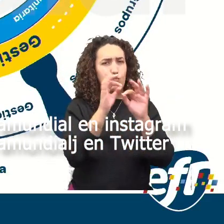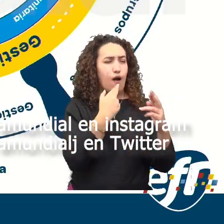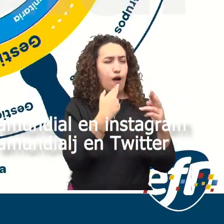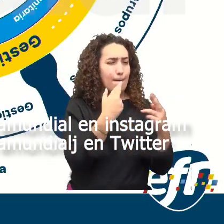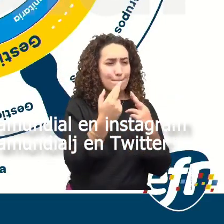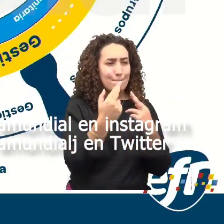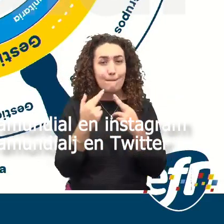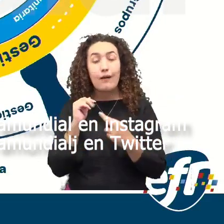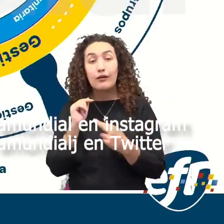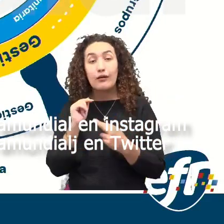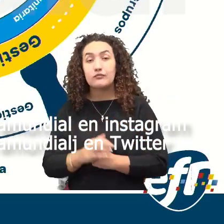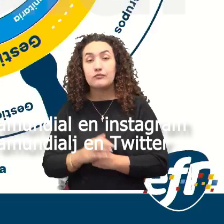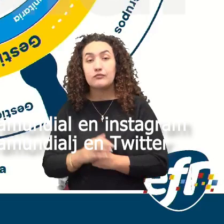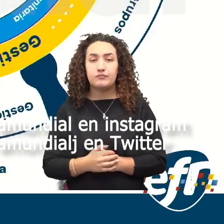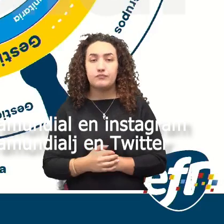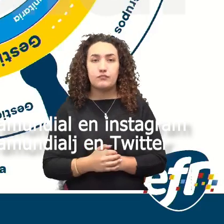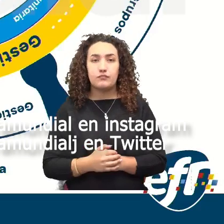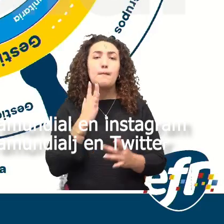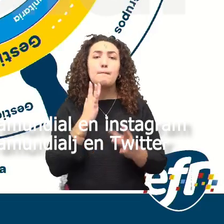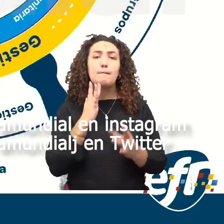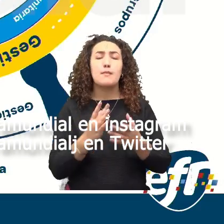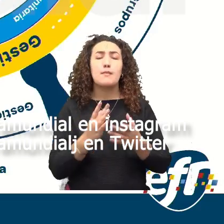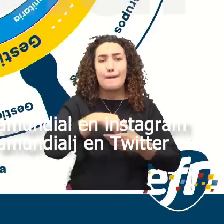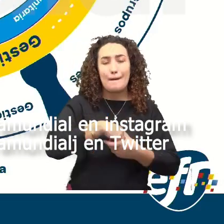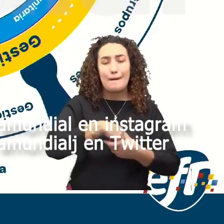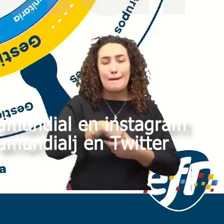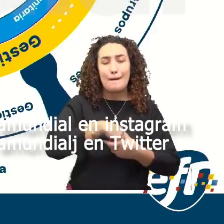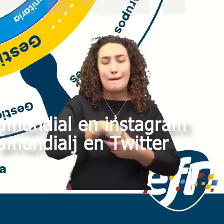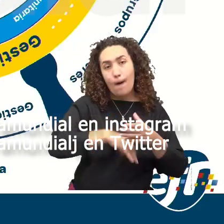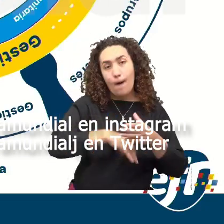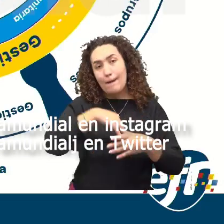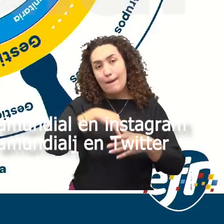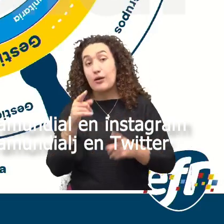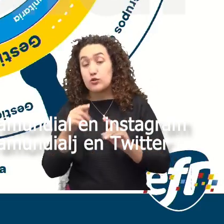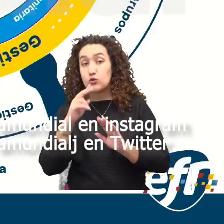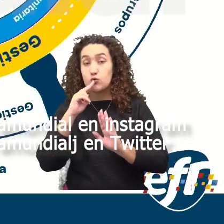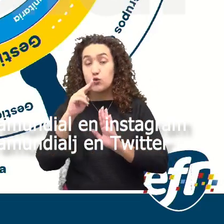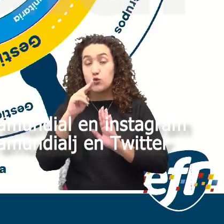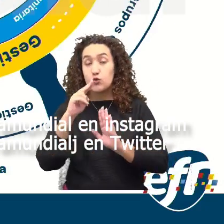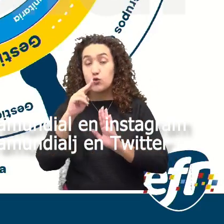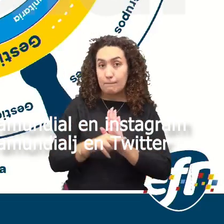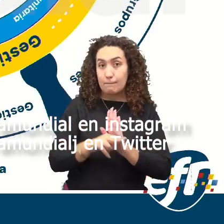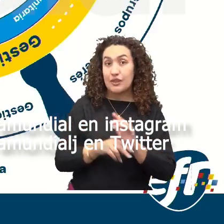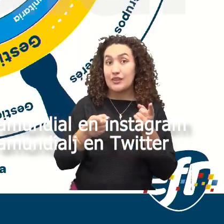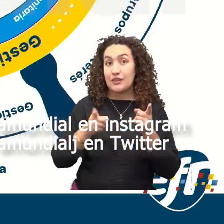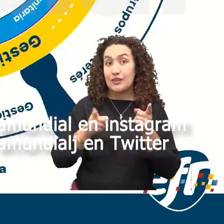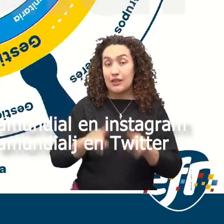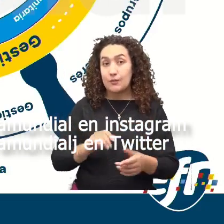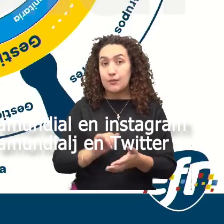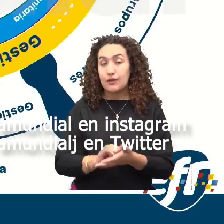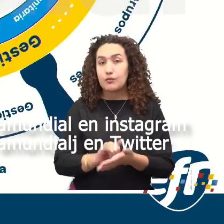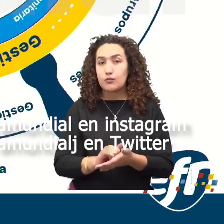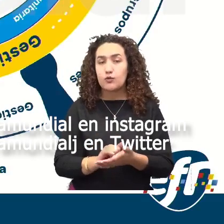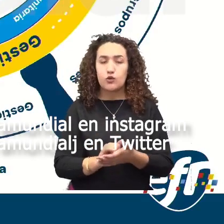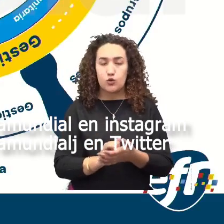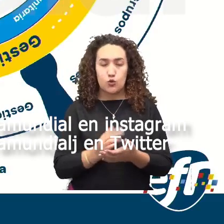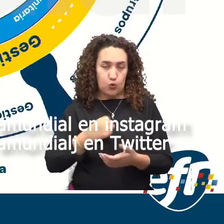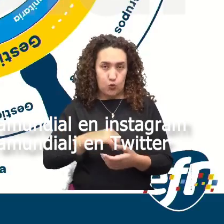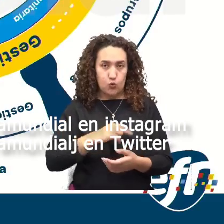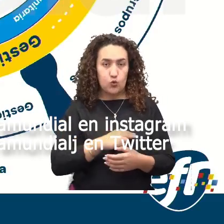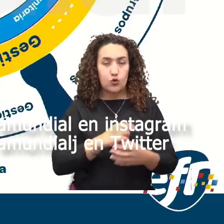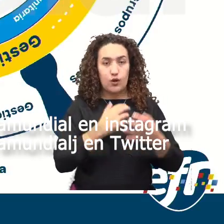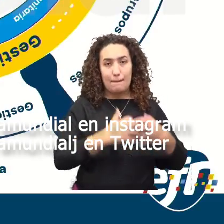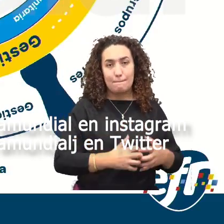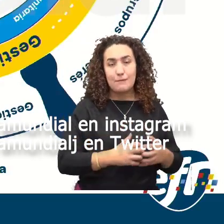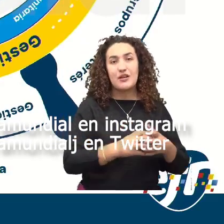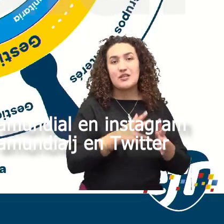irriga interna y externamente con estos principios, que también deben ser los principios de la empresa férrea, como la